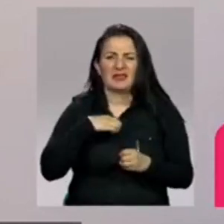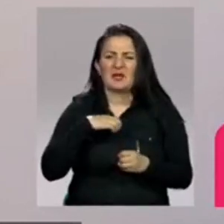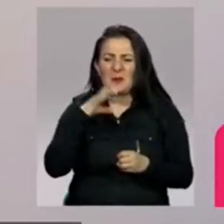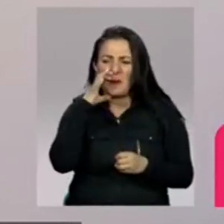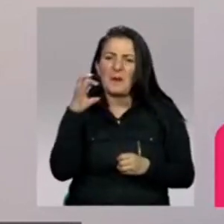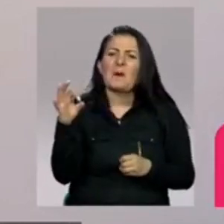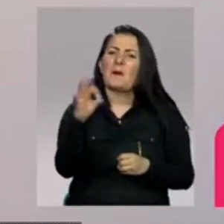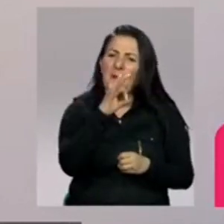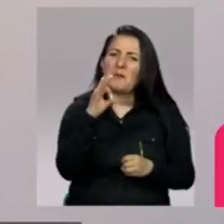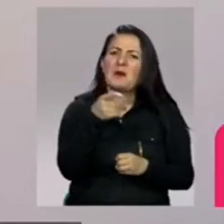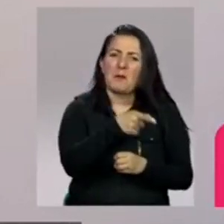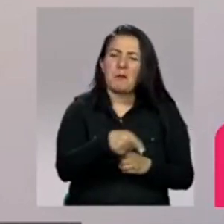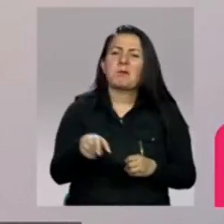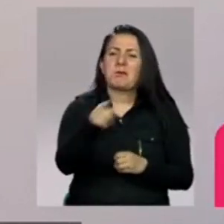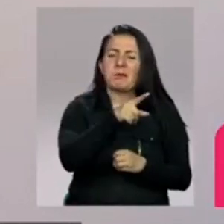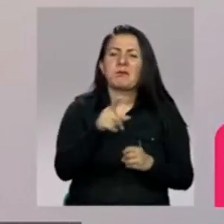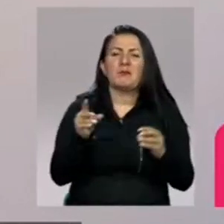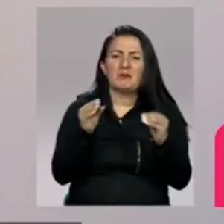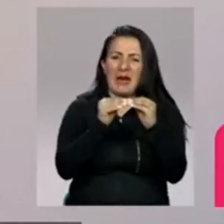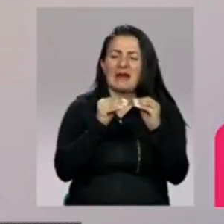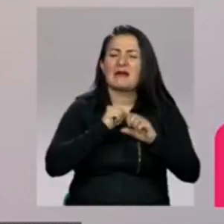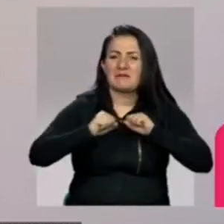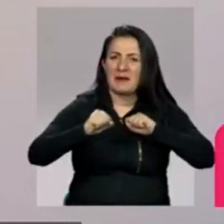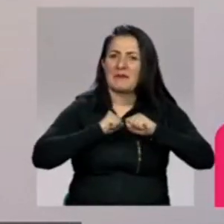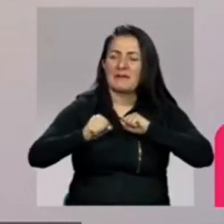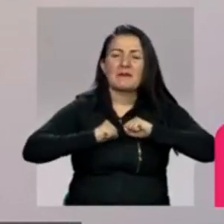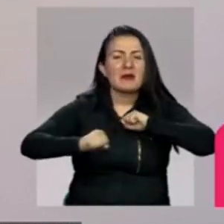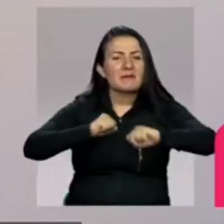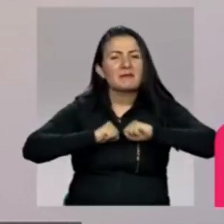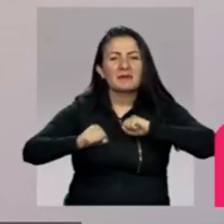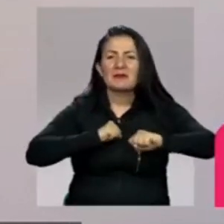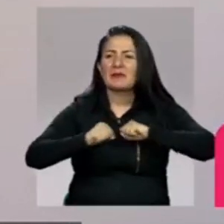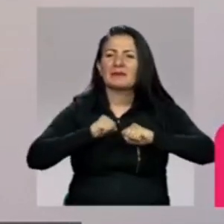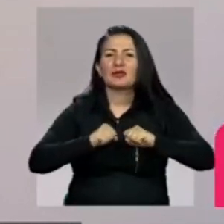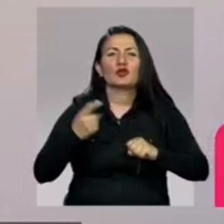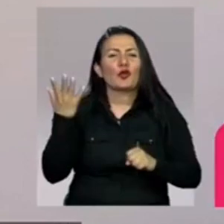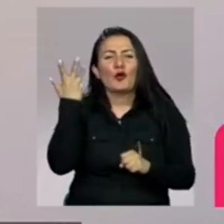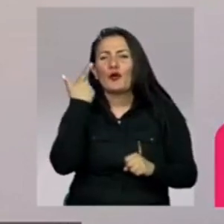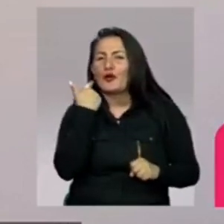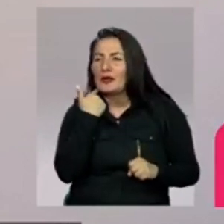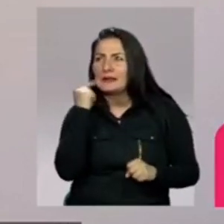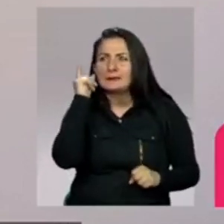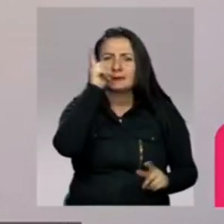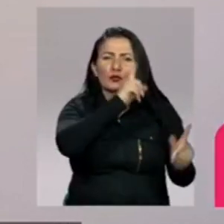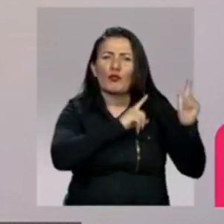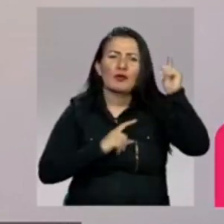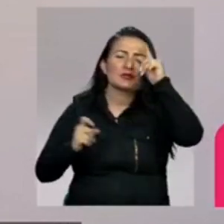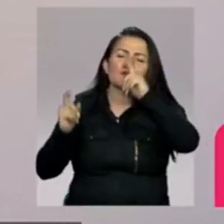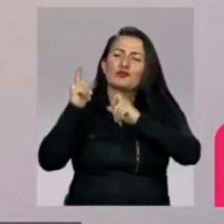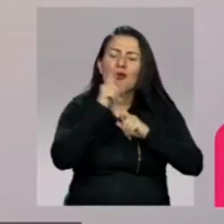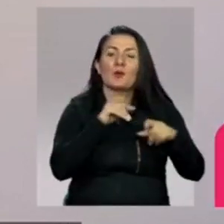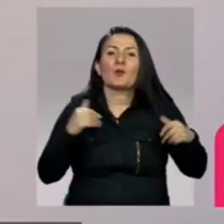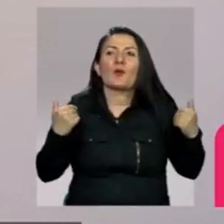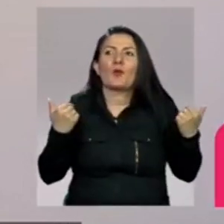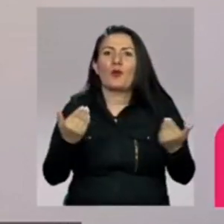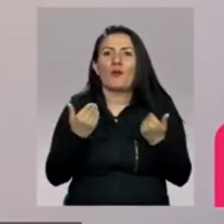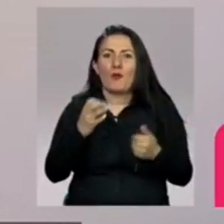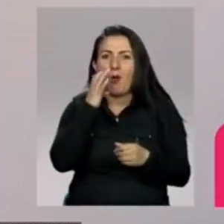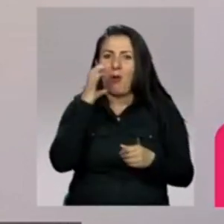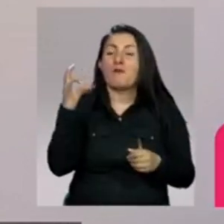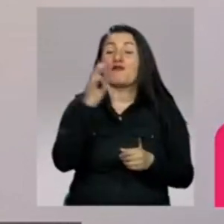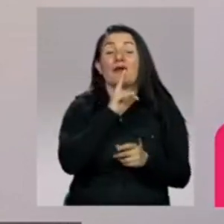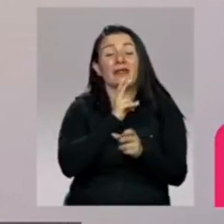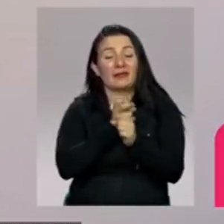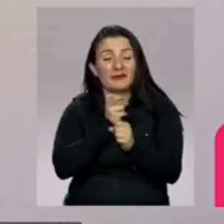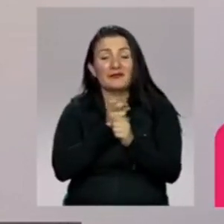hombres que se están subiendo, digamos que en esta maratón, que se atreven todos los días a cuestionar, a veces es